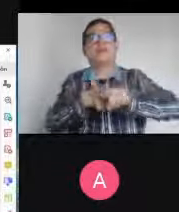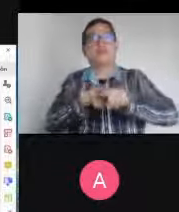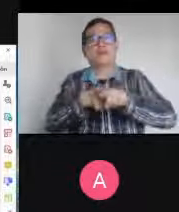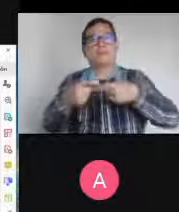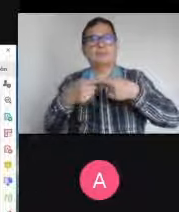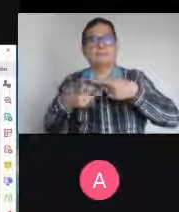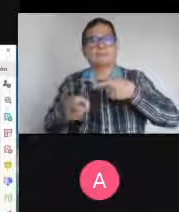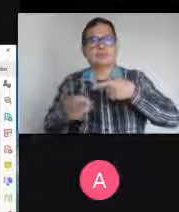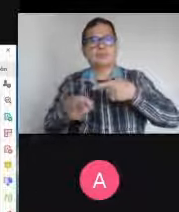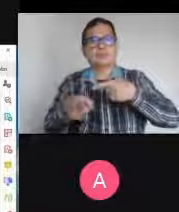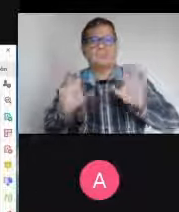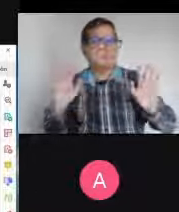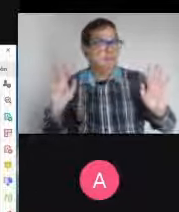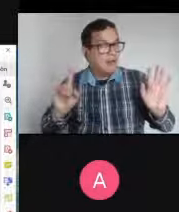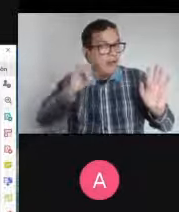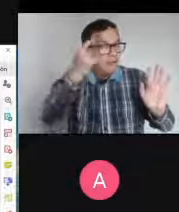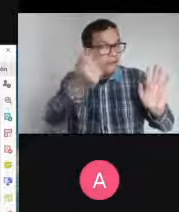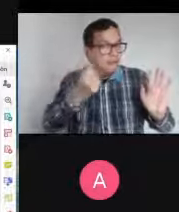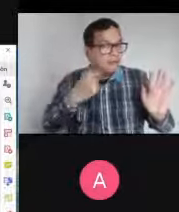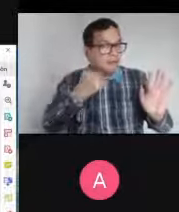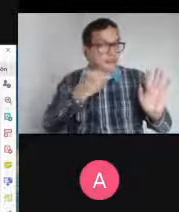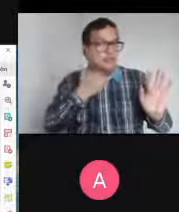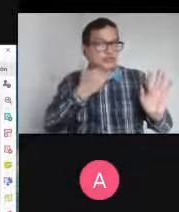abierto. No sé si hay alguna pregunta hasta acá.